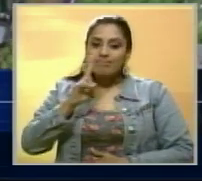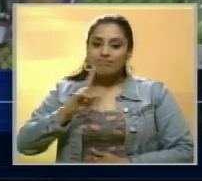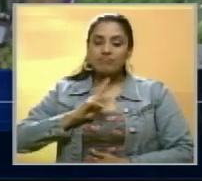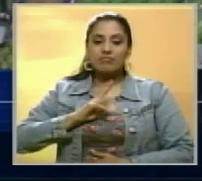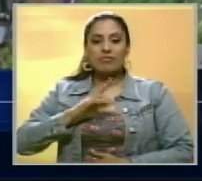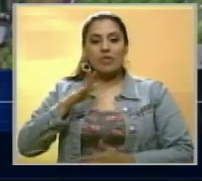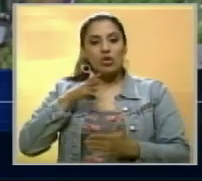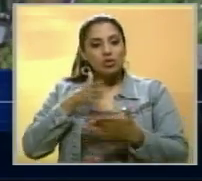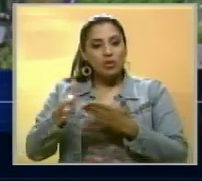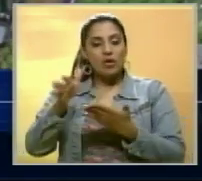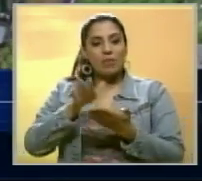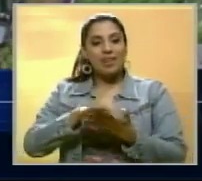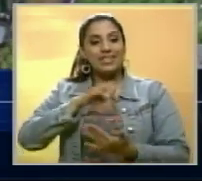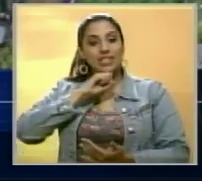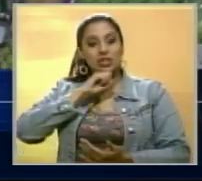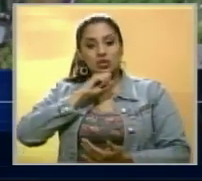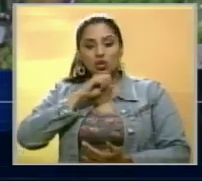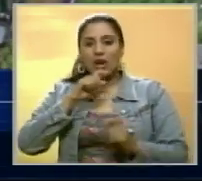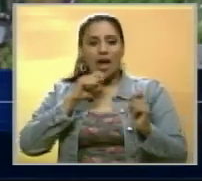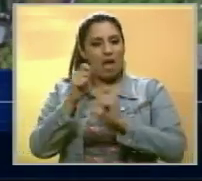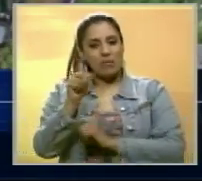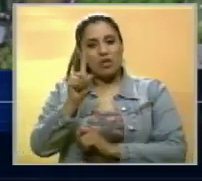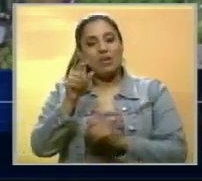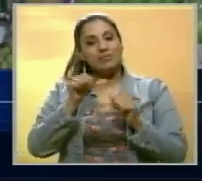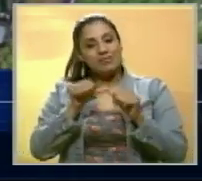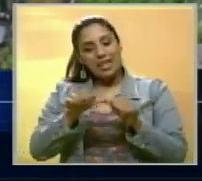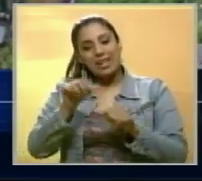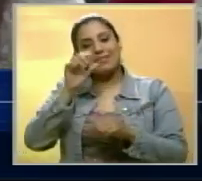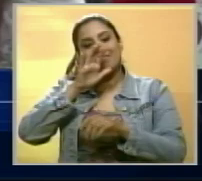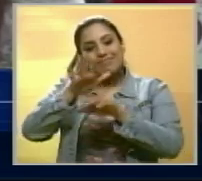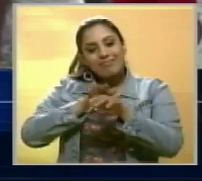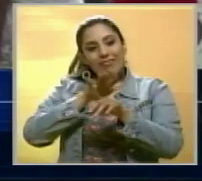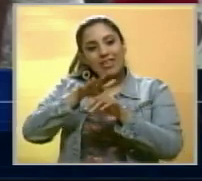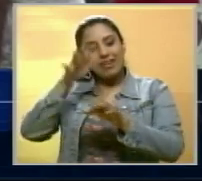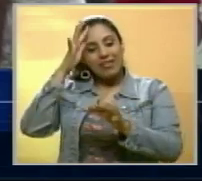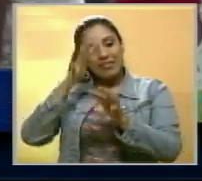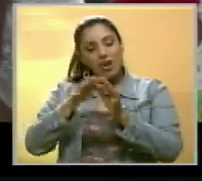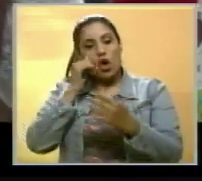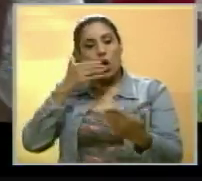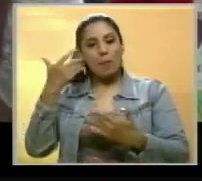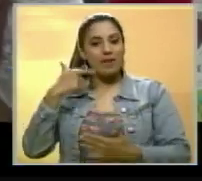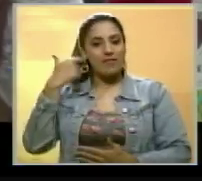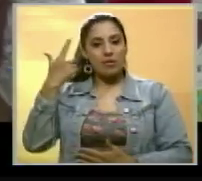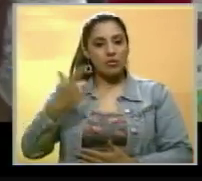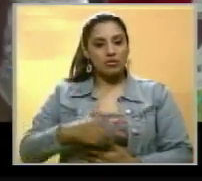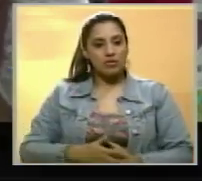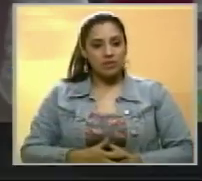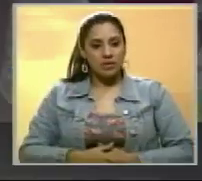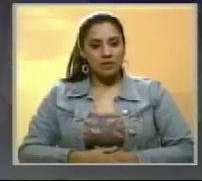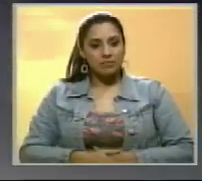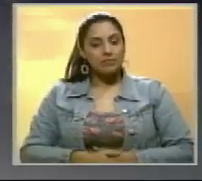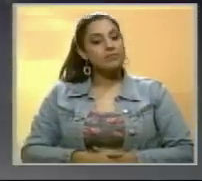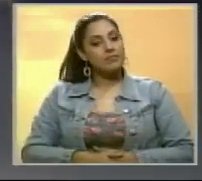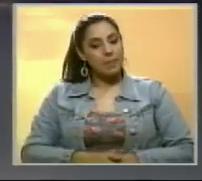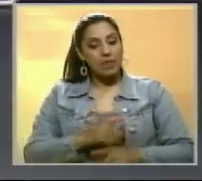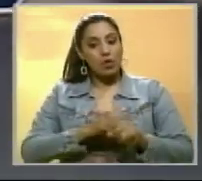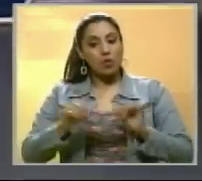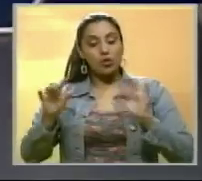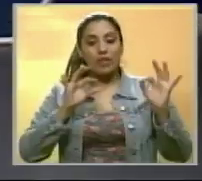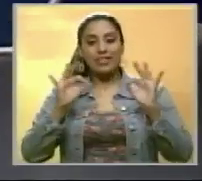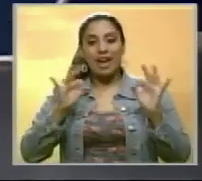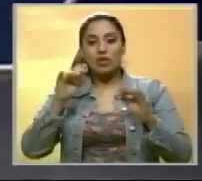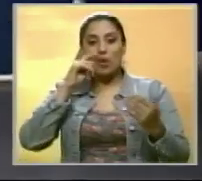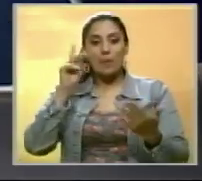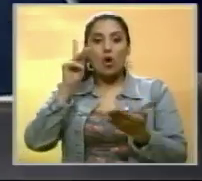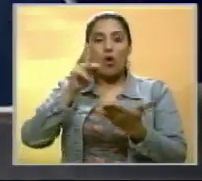de la autopsia, la historia no cambia y no dejan de creer en su ídolo del rock and roll. El actor Simón Pestana